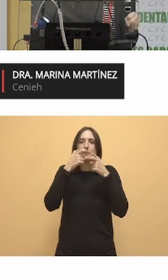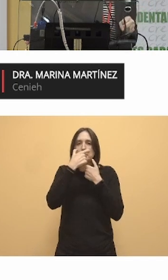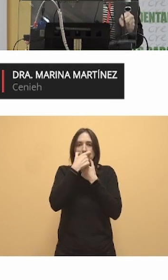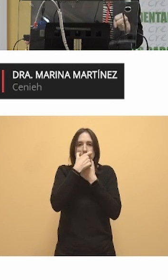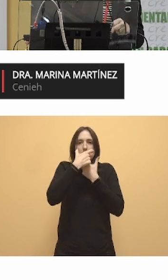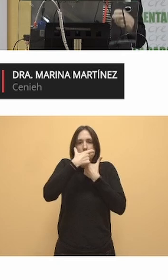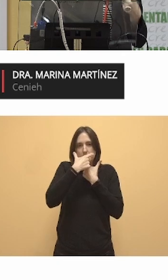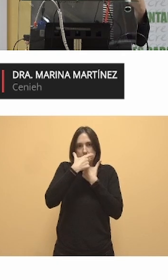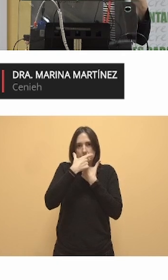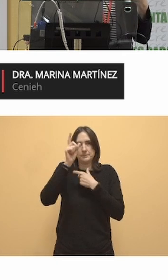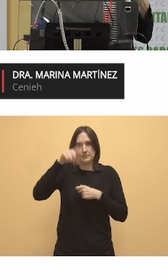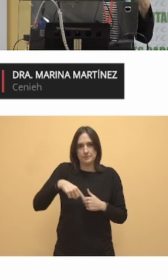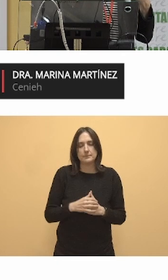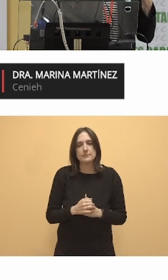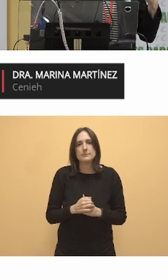mandíbulas.